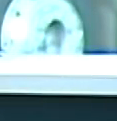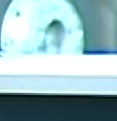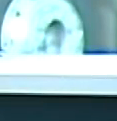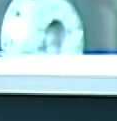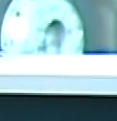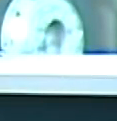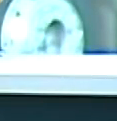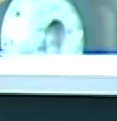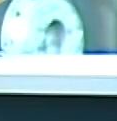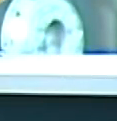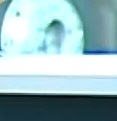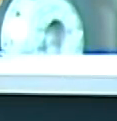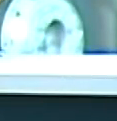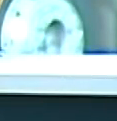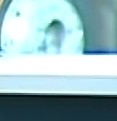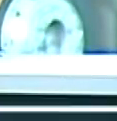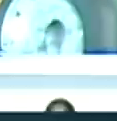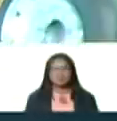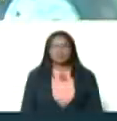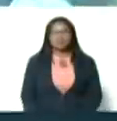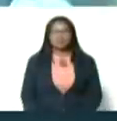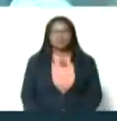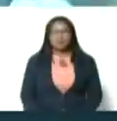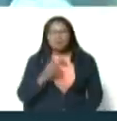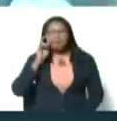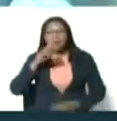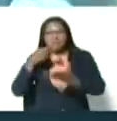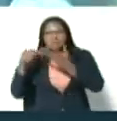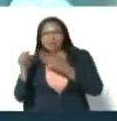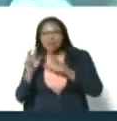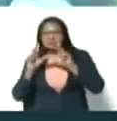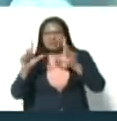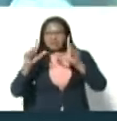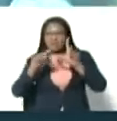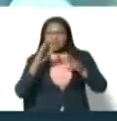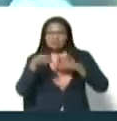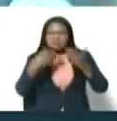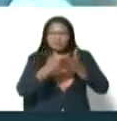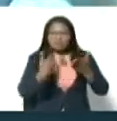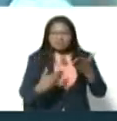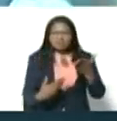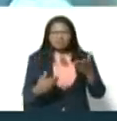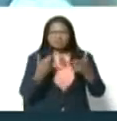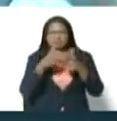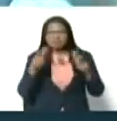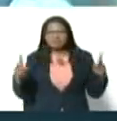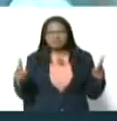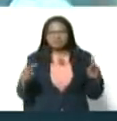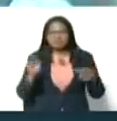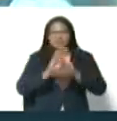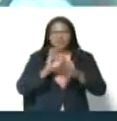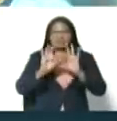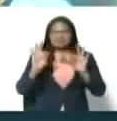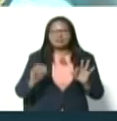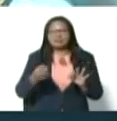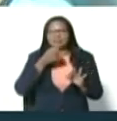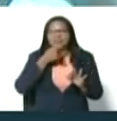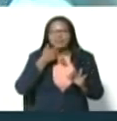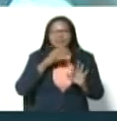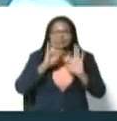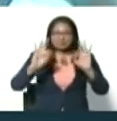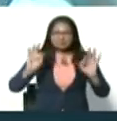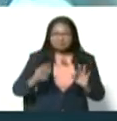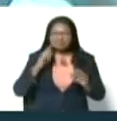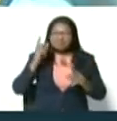Excelente, vamos a ver los otros, seguidito. Hay varios testimonios, miren el lenguaje, la serenidad y la belleza de las